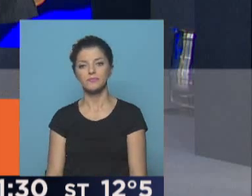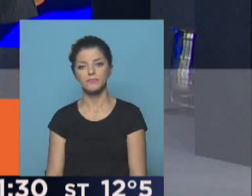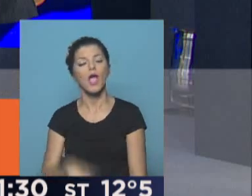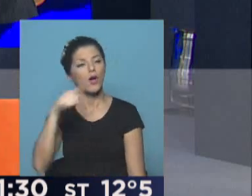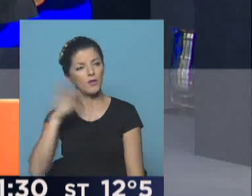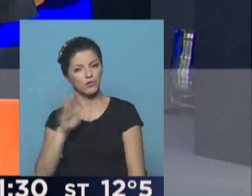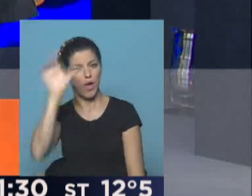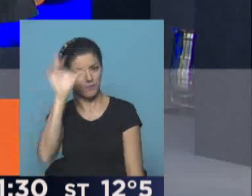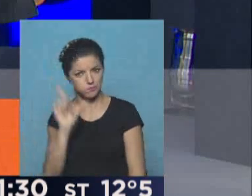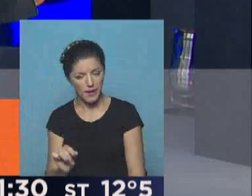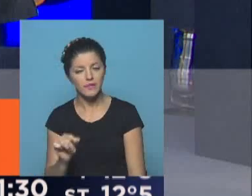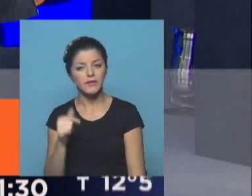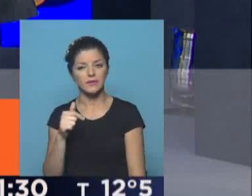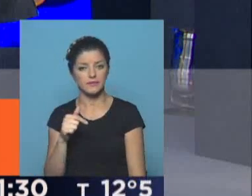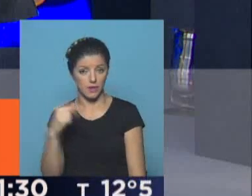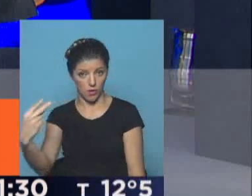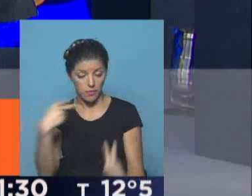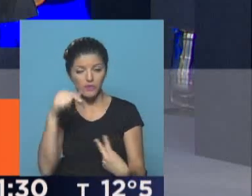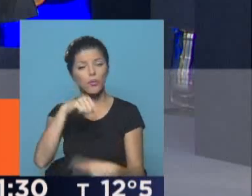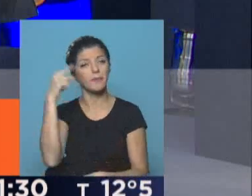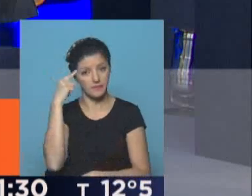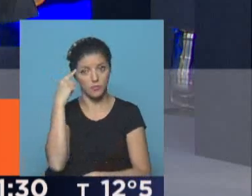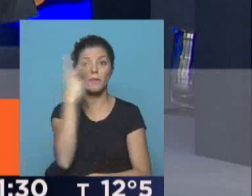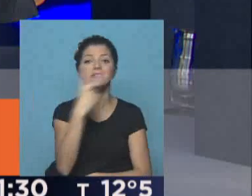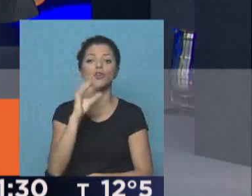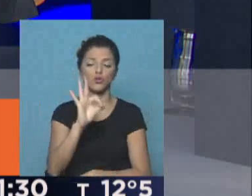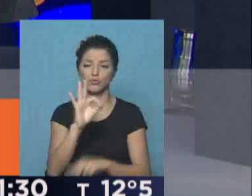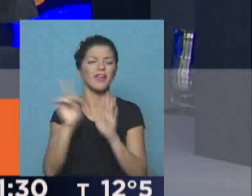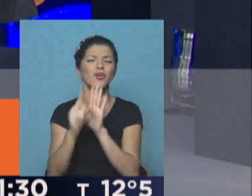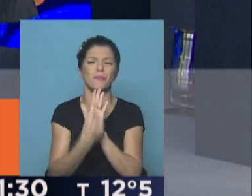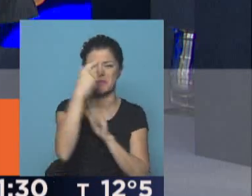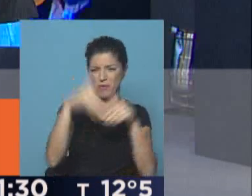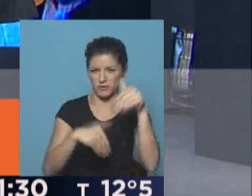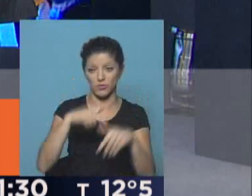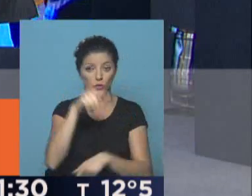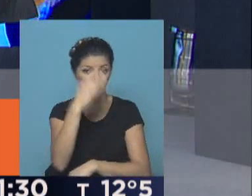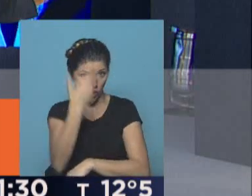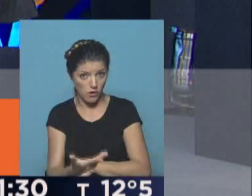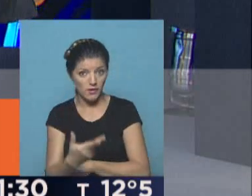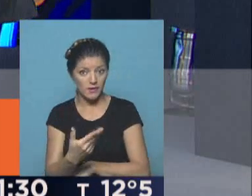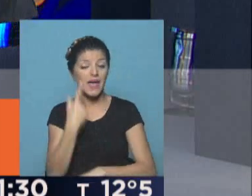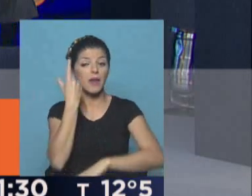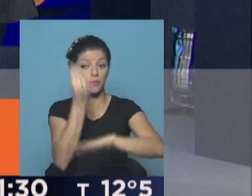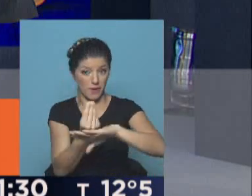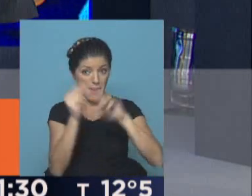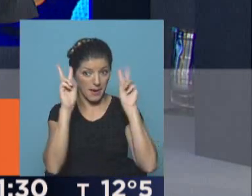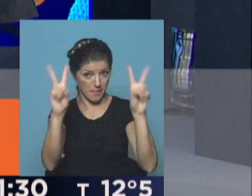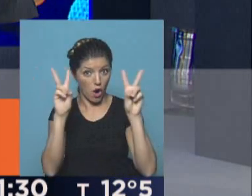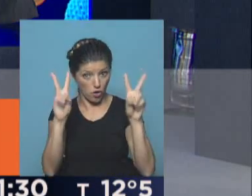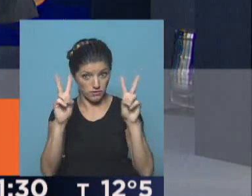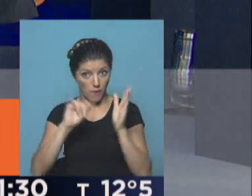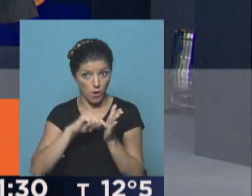planteamos lo que va a pasar después del 22 de octubre y así después de las pasó porque usted hoy por hoy es la cara del pj en la provincia buenos aires- el primero